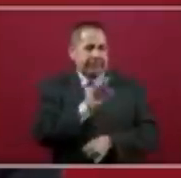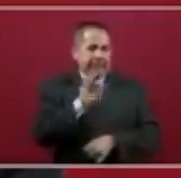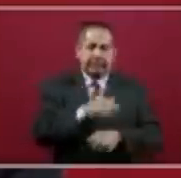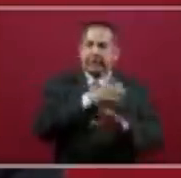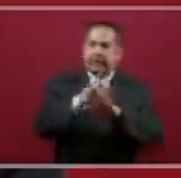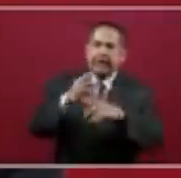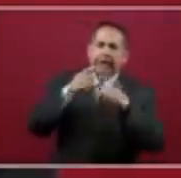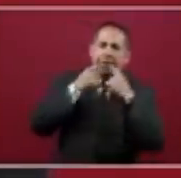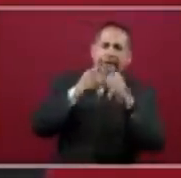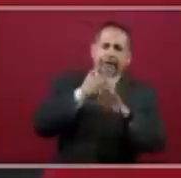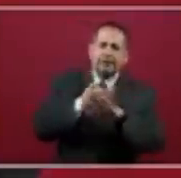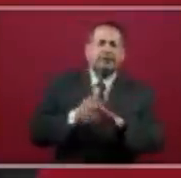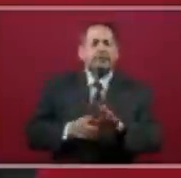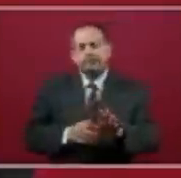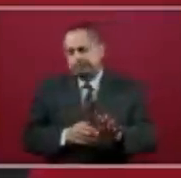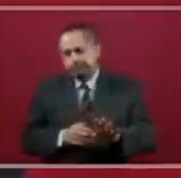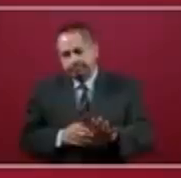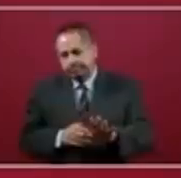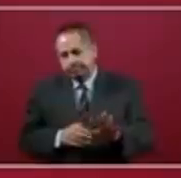¿sí?,